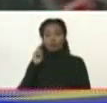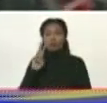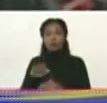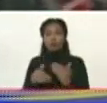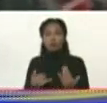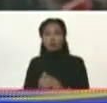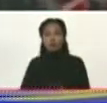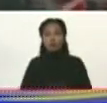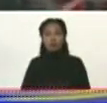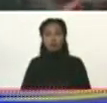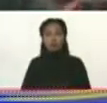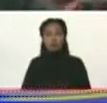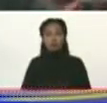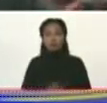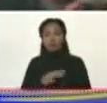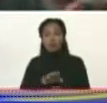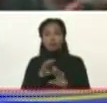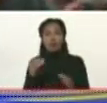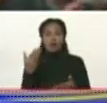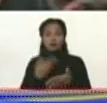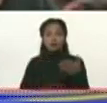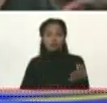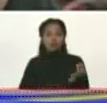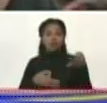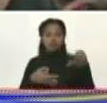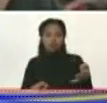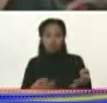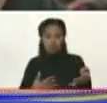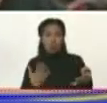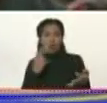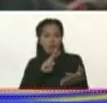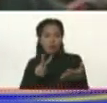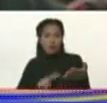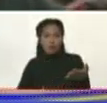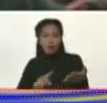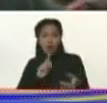le vamos a dejar acá los documentos.